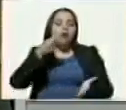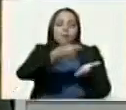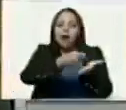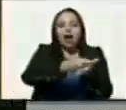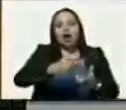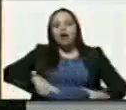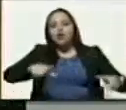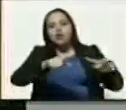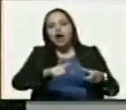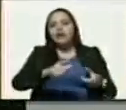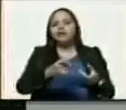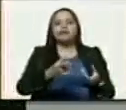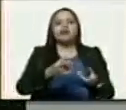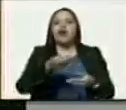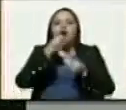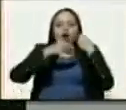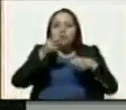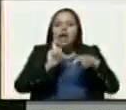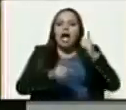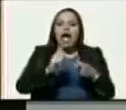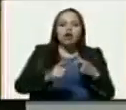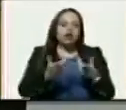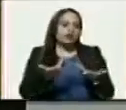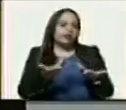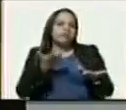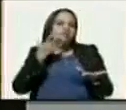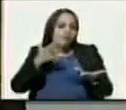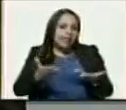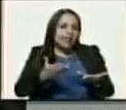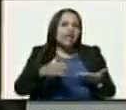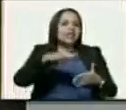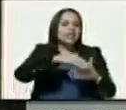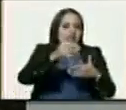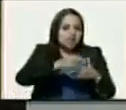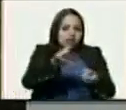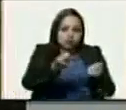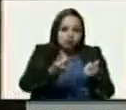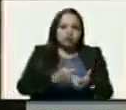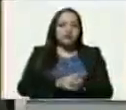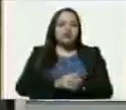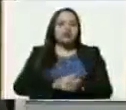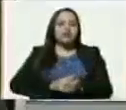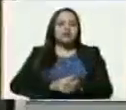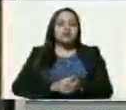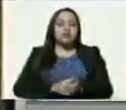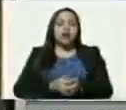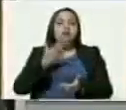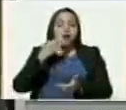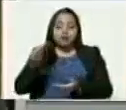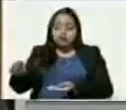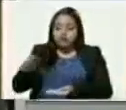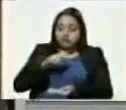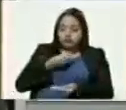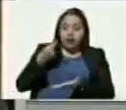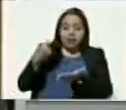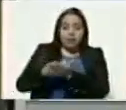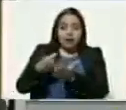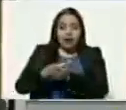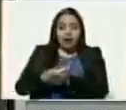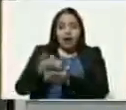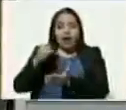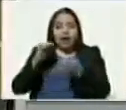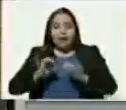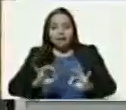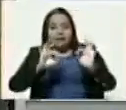comercio en divisas. Ahí, si quien está recibiendo el pago es un contribuyente